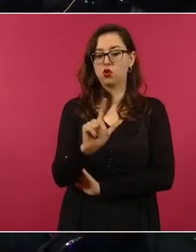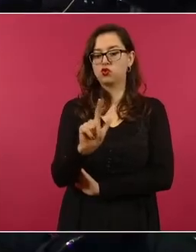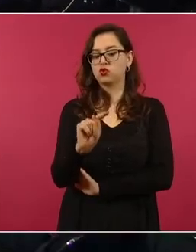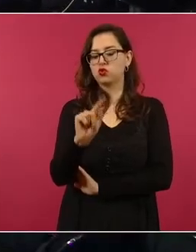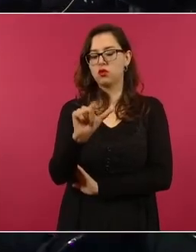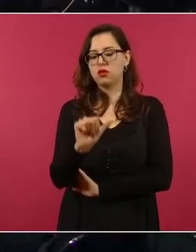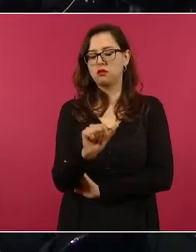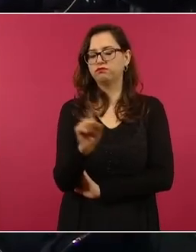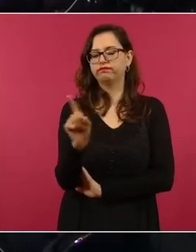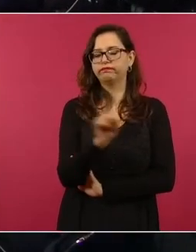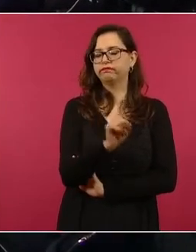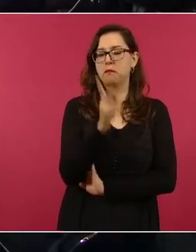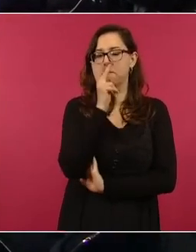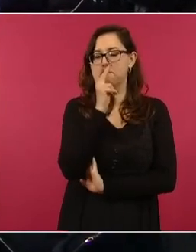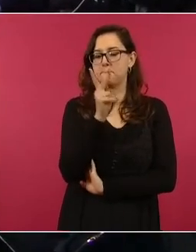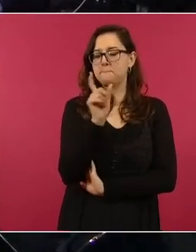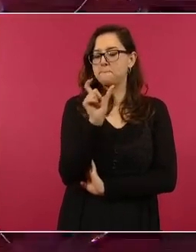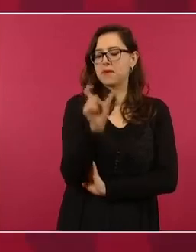tenemos que actuar